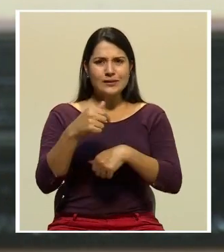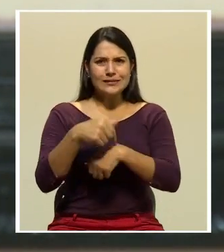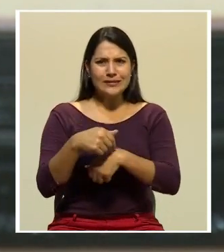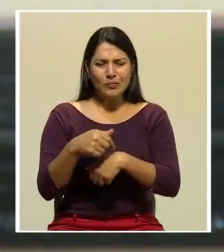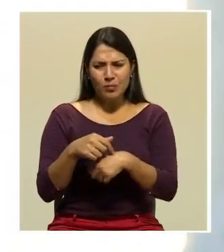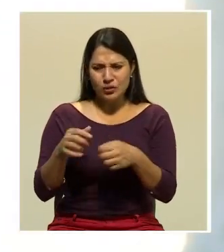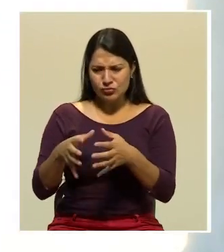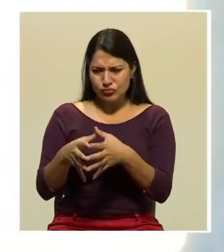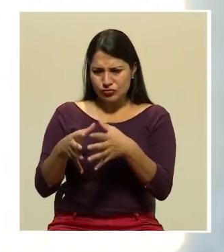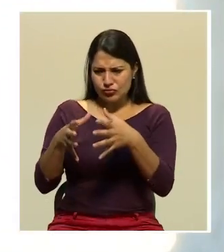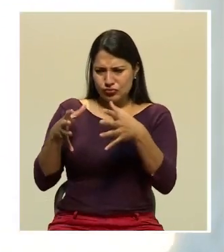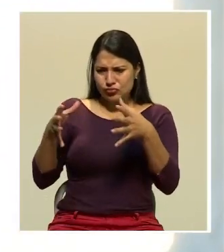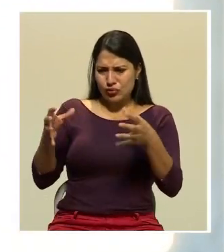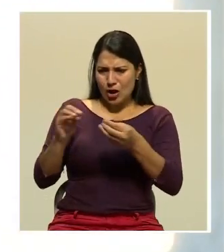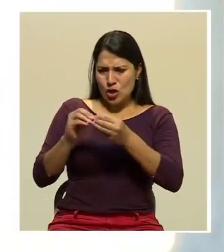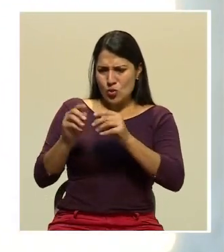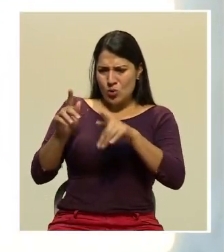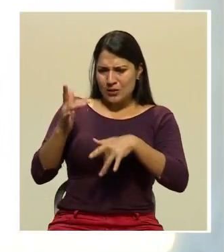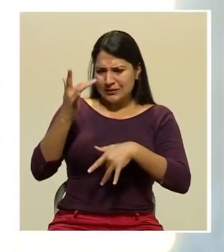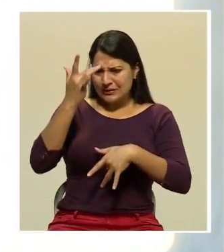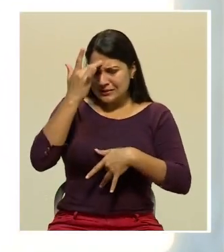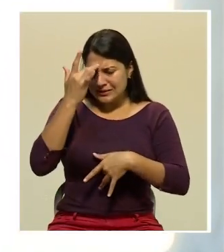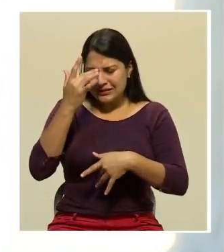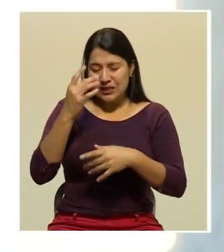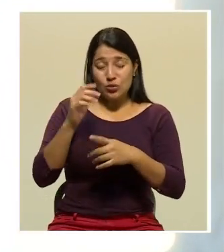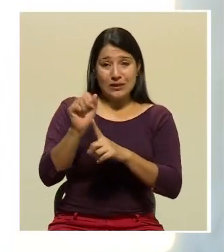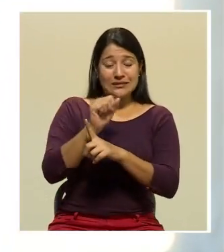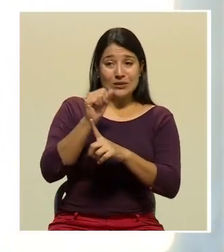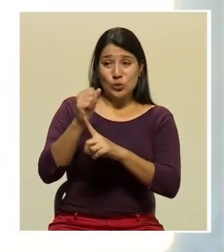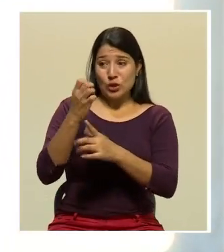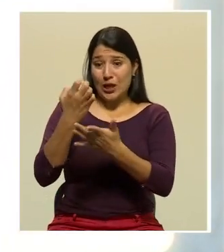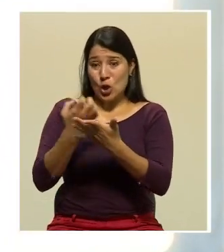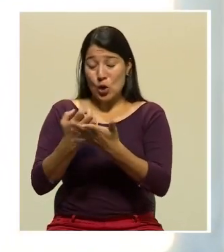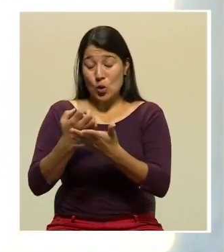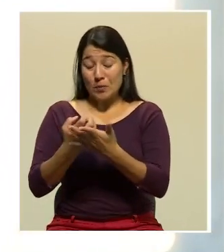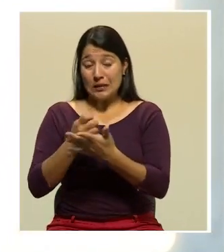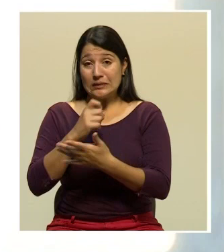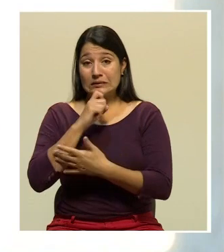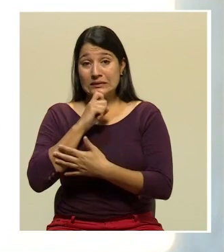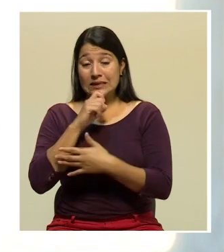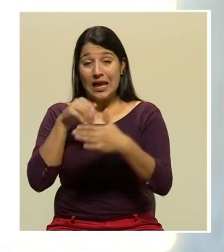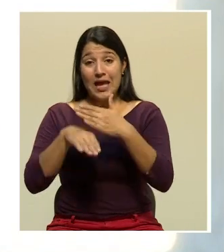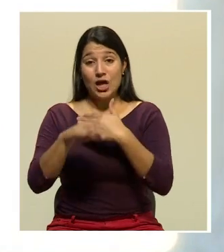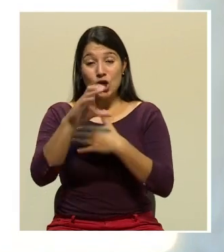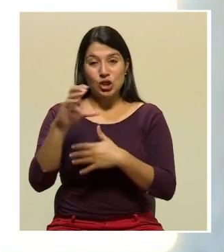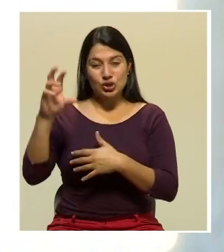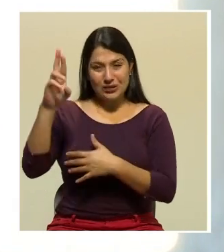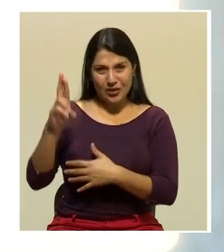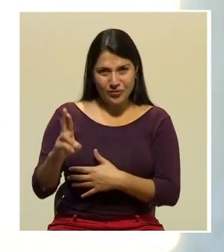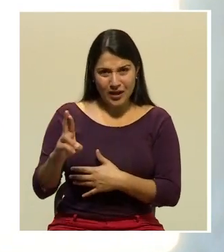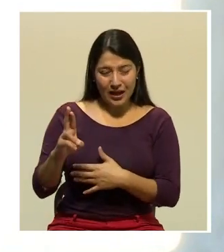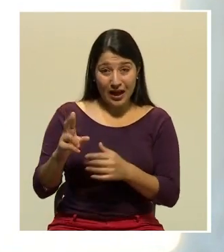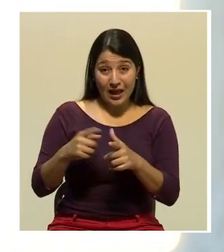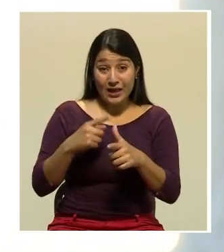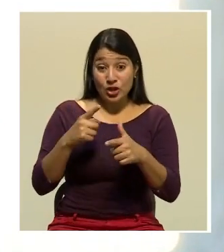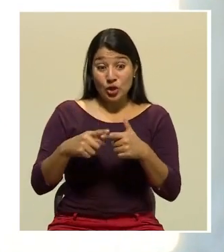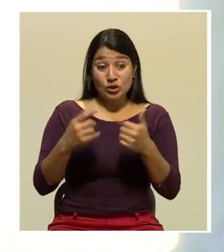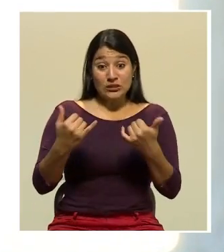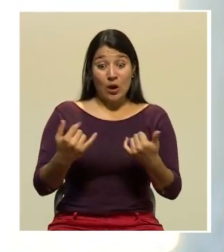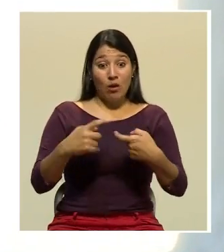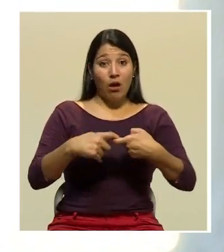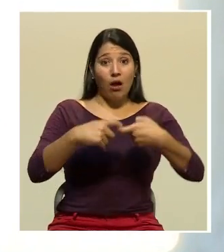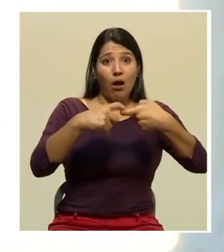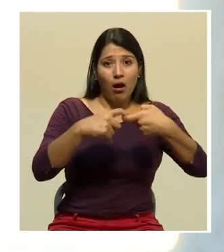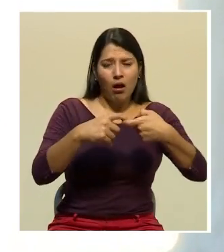crisis económica y sanitaria importante en el país. Dejan en suspenso, por